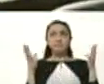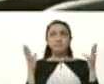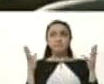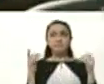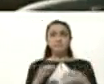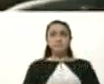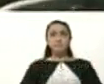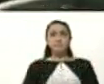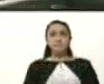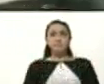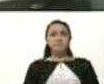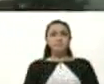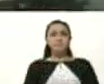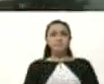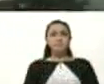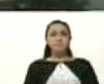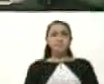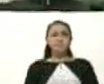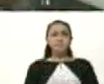Muchas gracias.